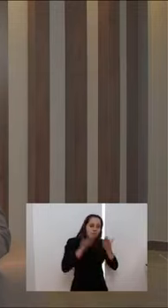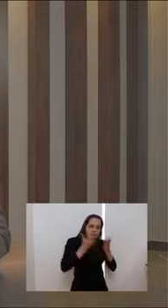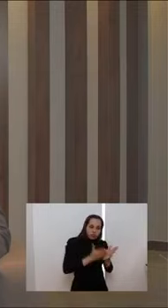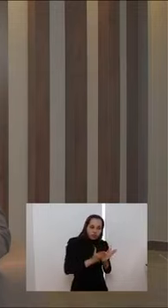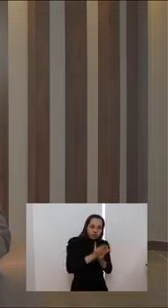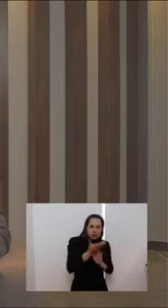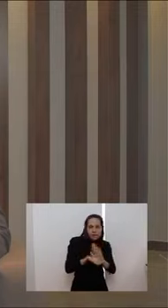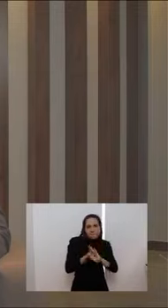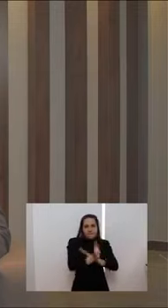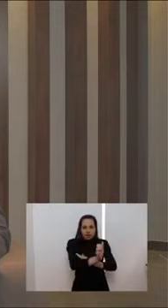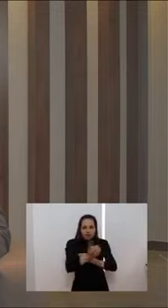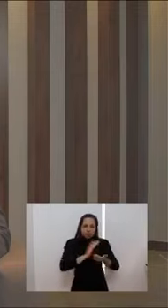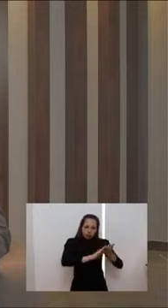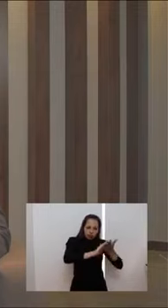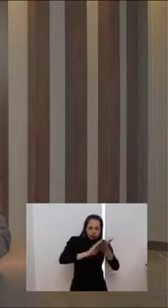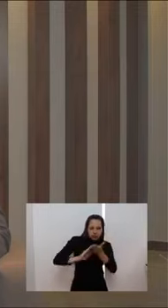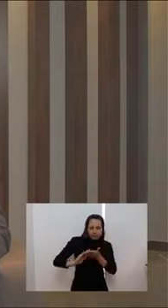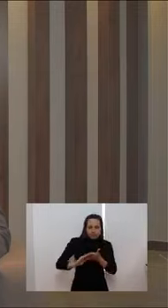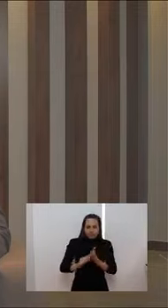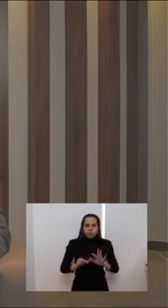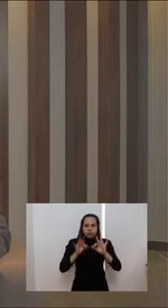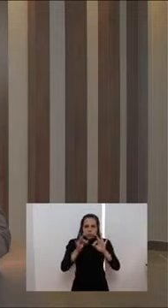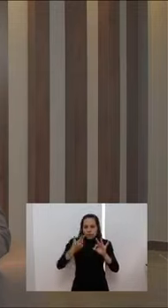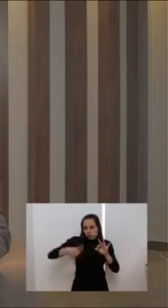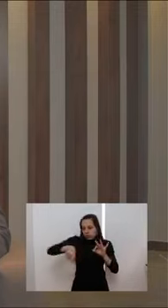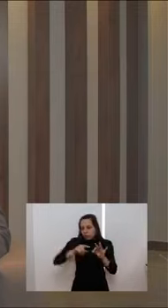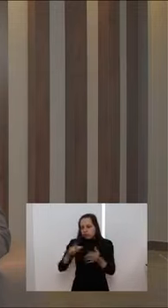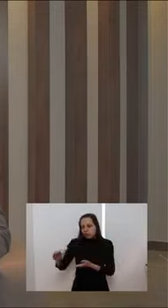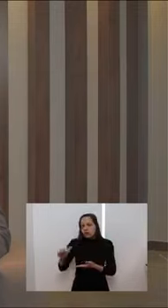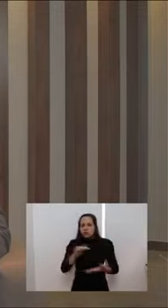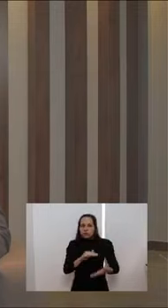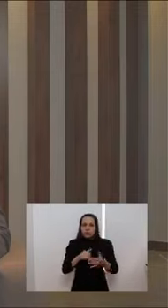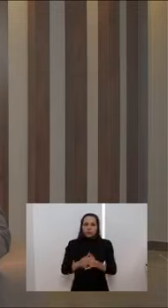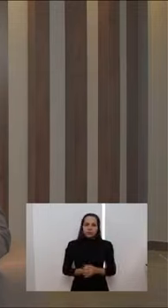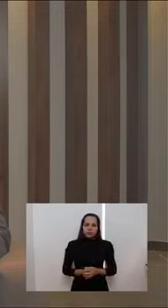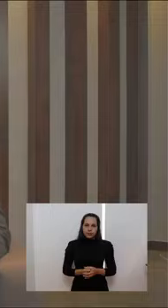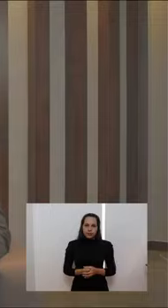preventivo y oportuno de cada una de nuestros equipos en la infraestructura